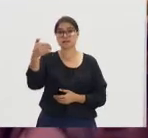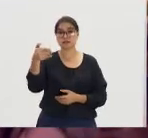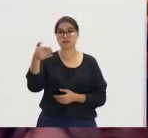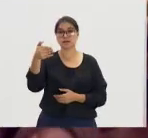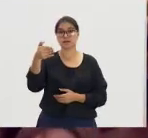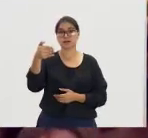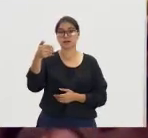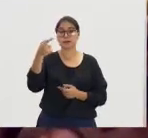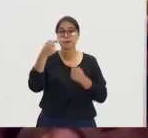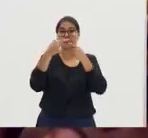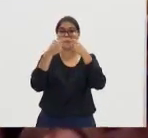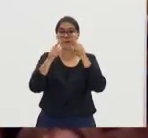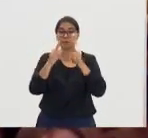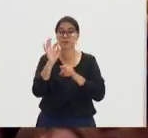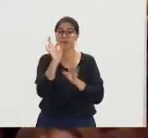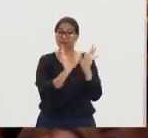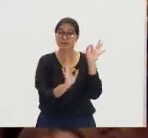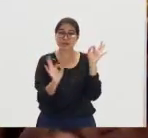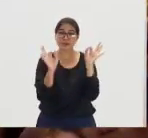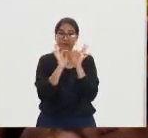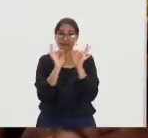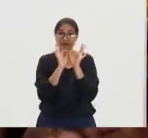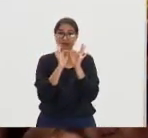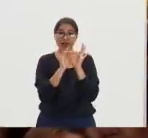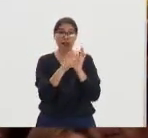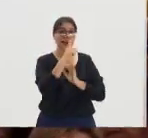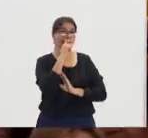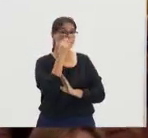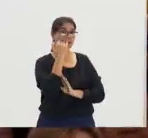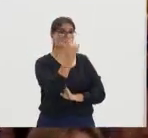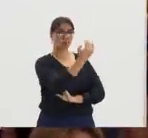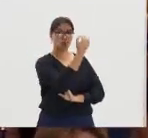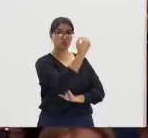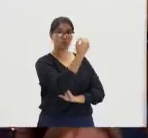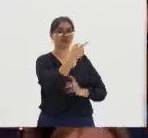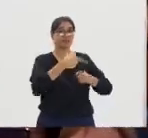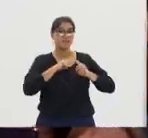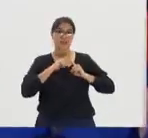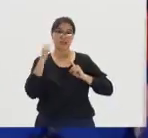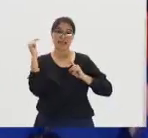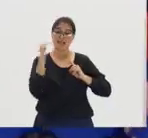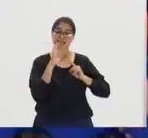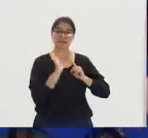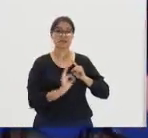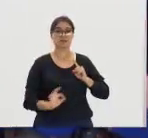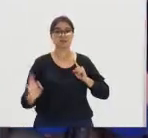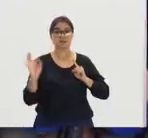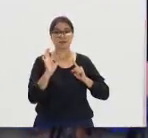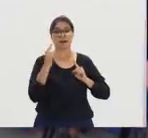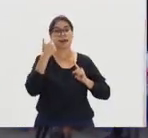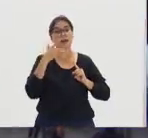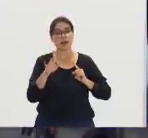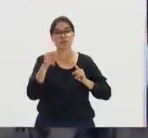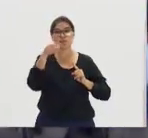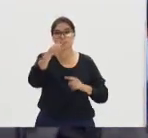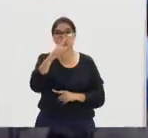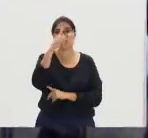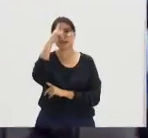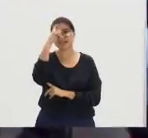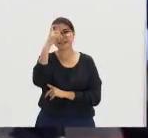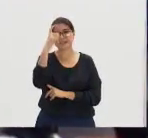Cristo en el corazón. Te lo digo, querido. Yo sé que tenía sueños de mandarlo a estudiar a